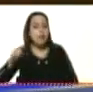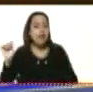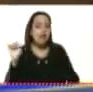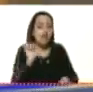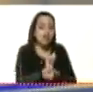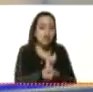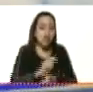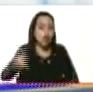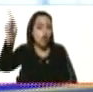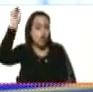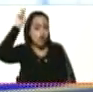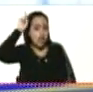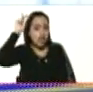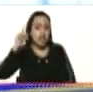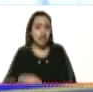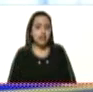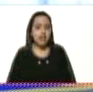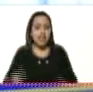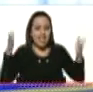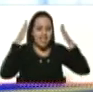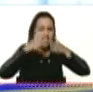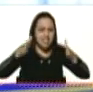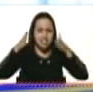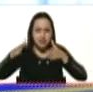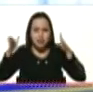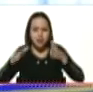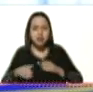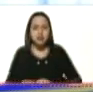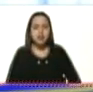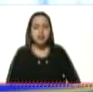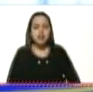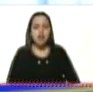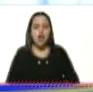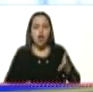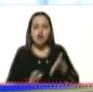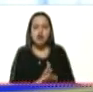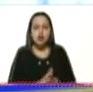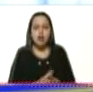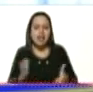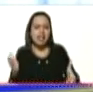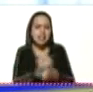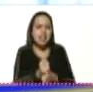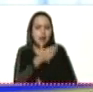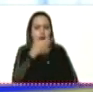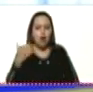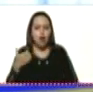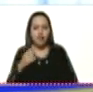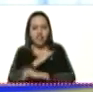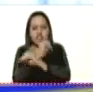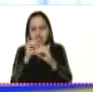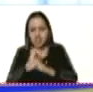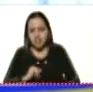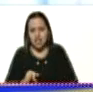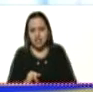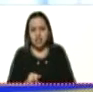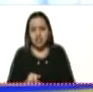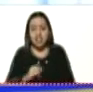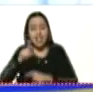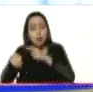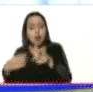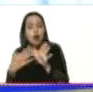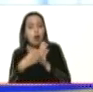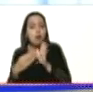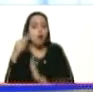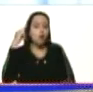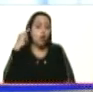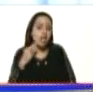los indígenas, la doctrina de alcance de la mayor felicidad, que será retomada por Simón Bolívar en el Congreso de Angostura, en